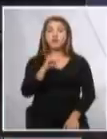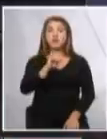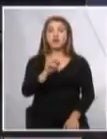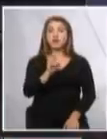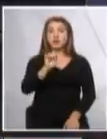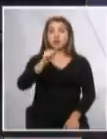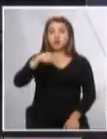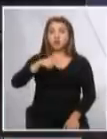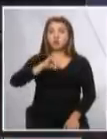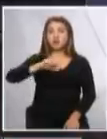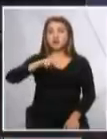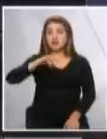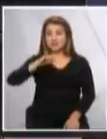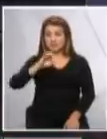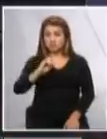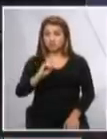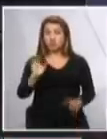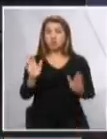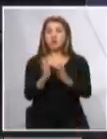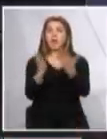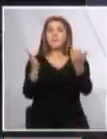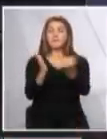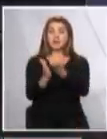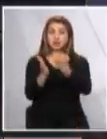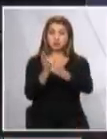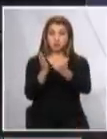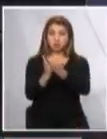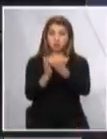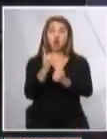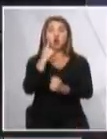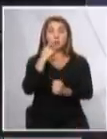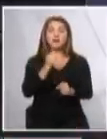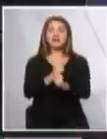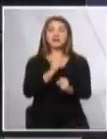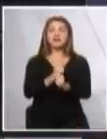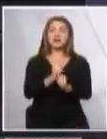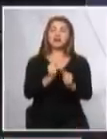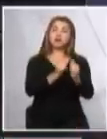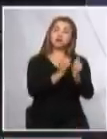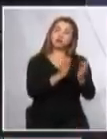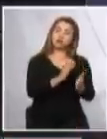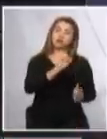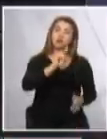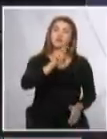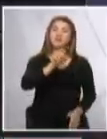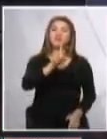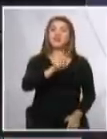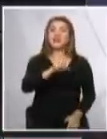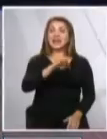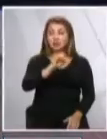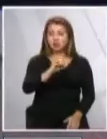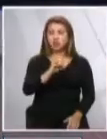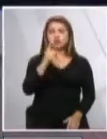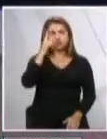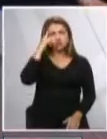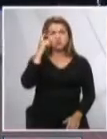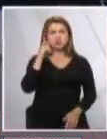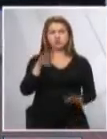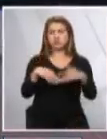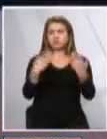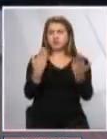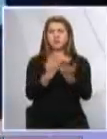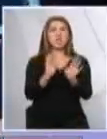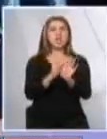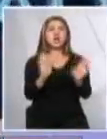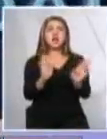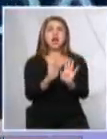Ignacio Correa, una columna en el Mercurio. Hombre que trabaja con Andrés Velasco. Yo creo que están absolutamente... Pero